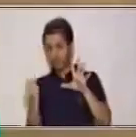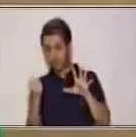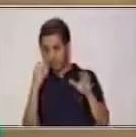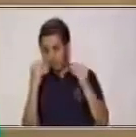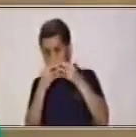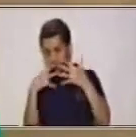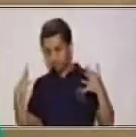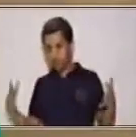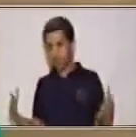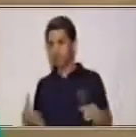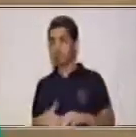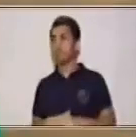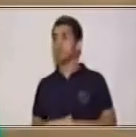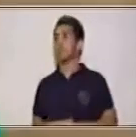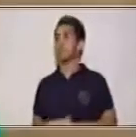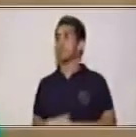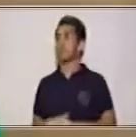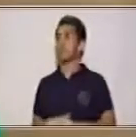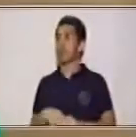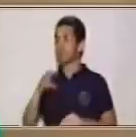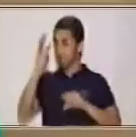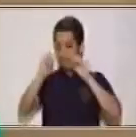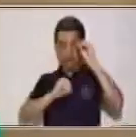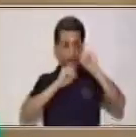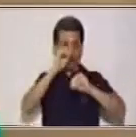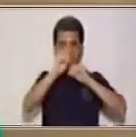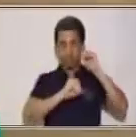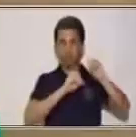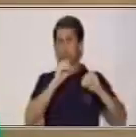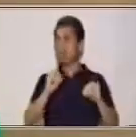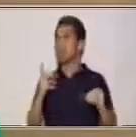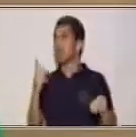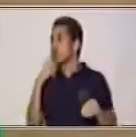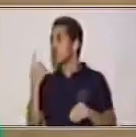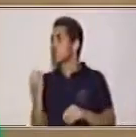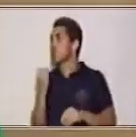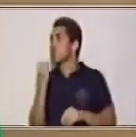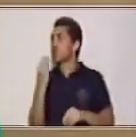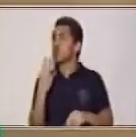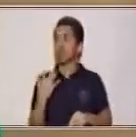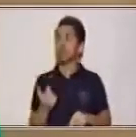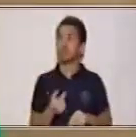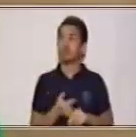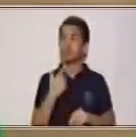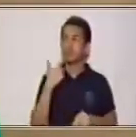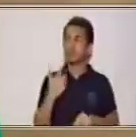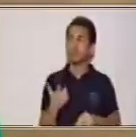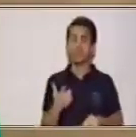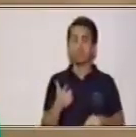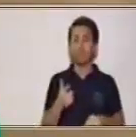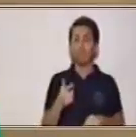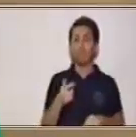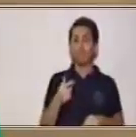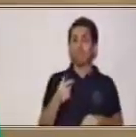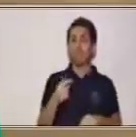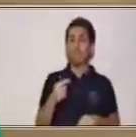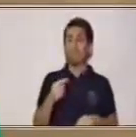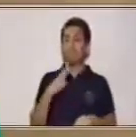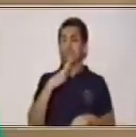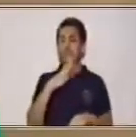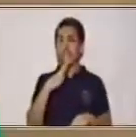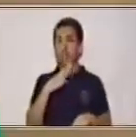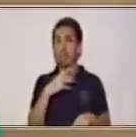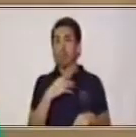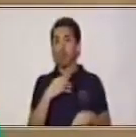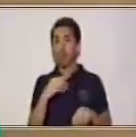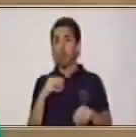ir modificando aquellos números que podamos. Aquí tenemos una fracción y un número entero. Ese